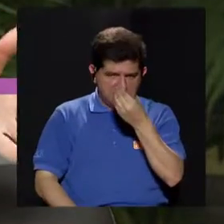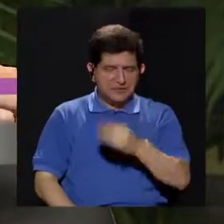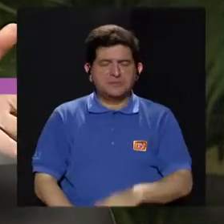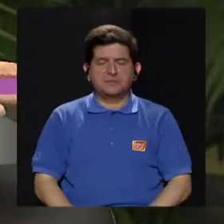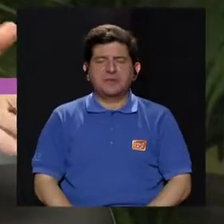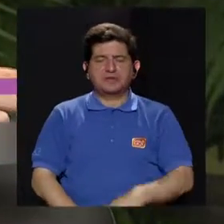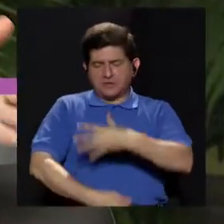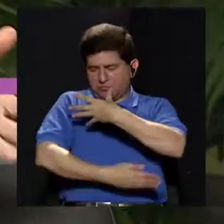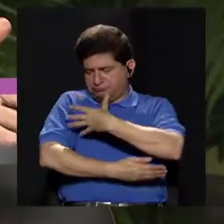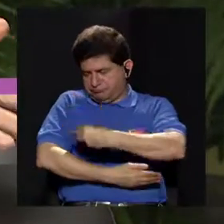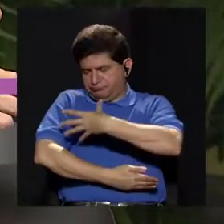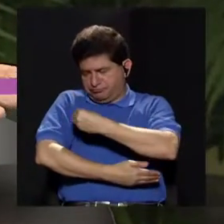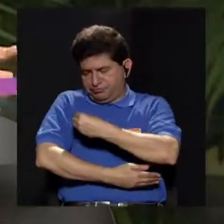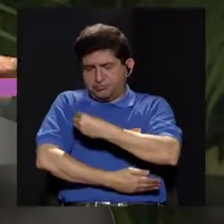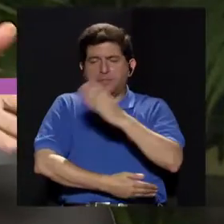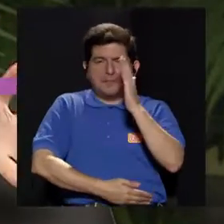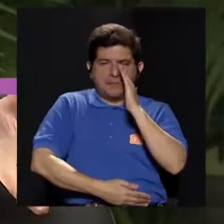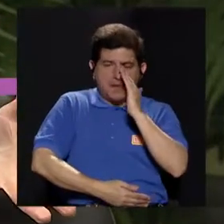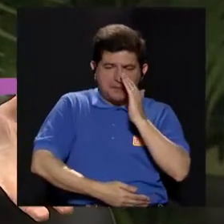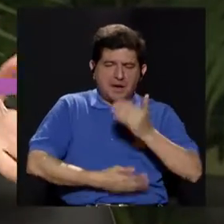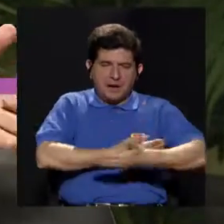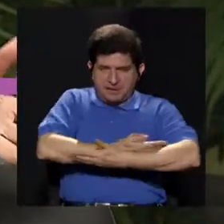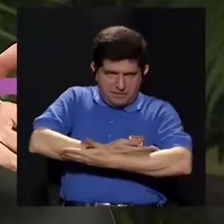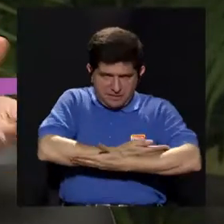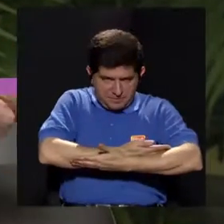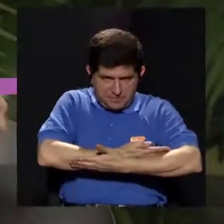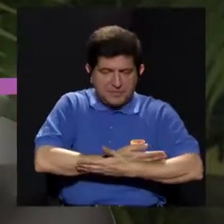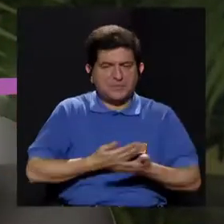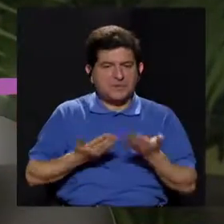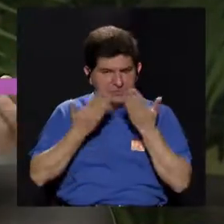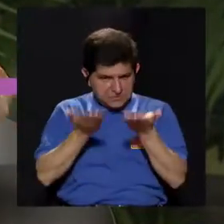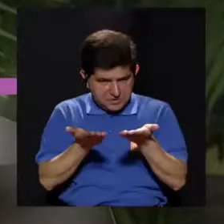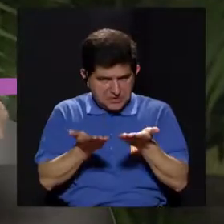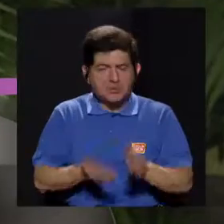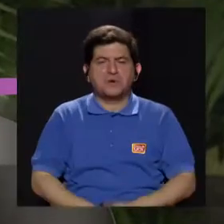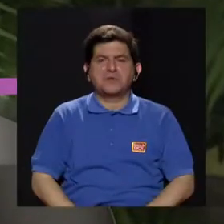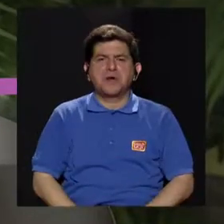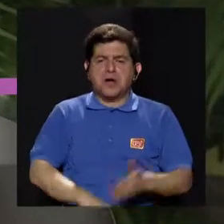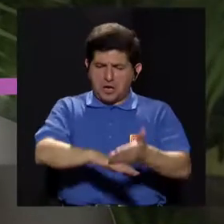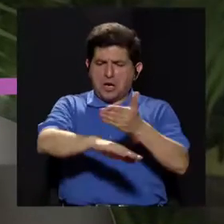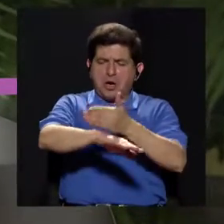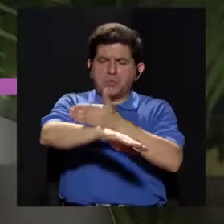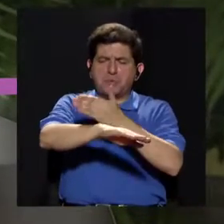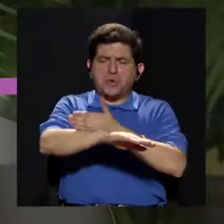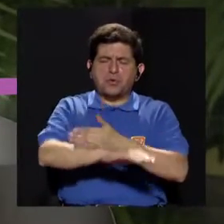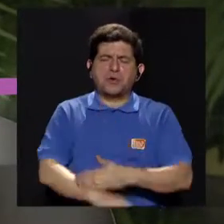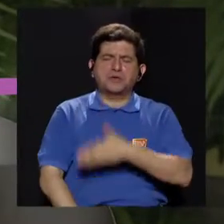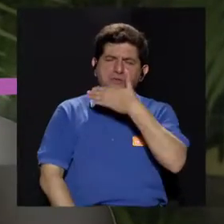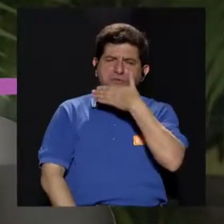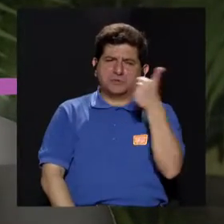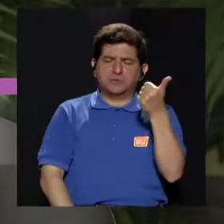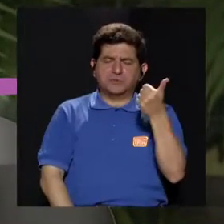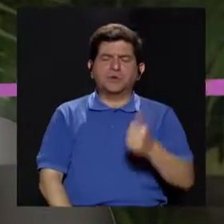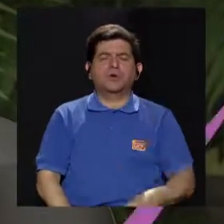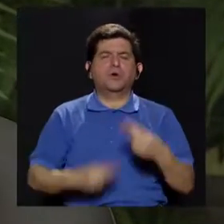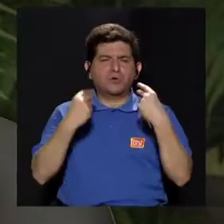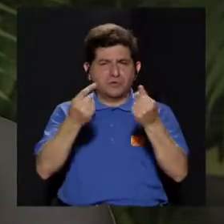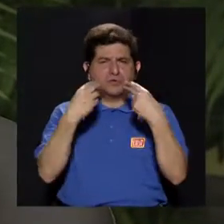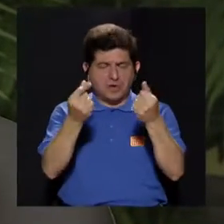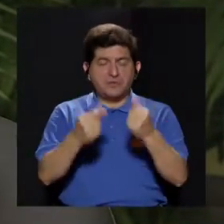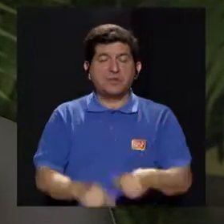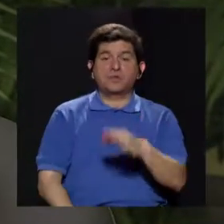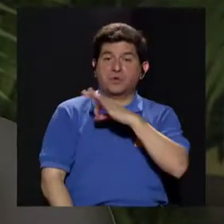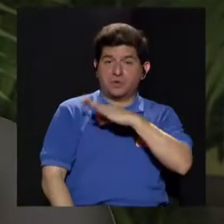sigue amamantándolo, aunque la leche materna tenga lactosa, la recuperación inclusive es más rápida por los beneficios que tiene